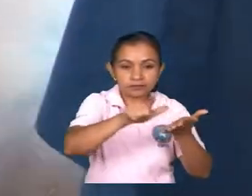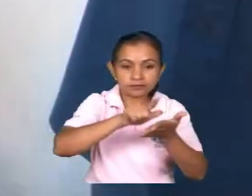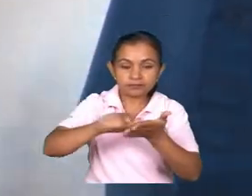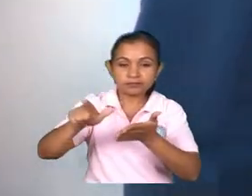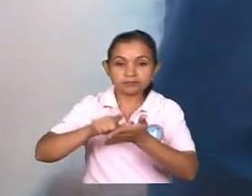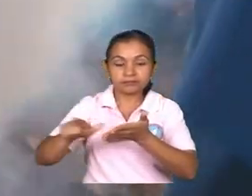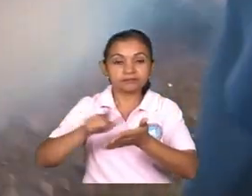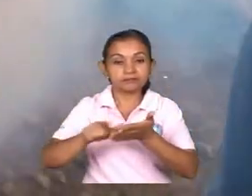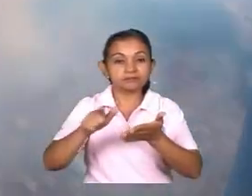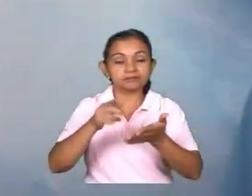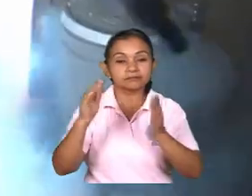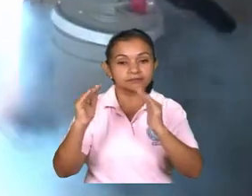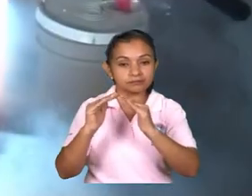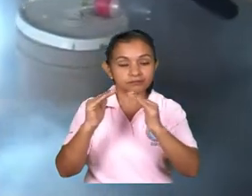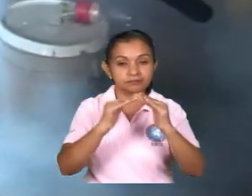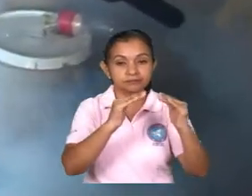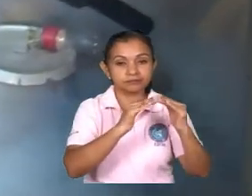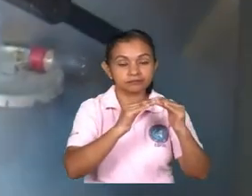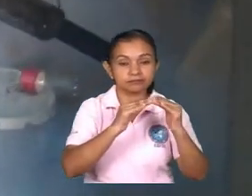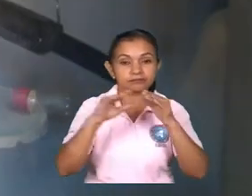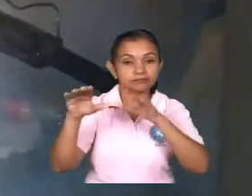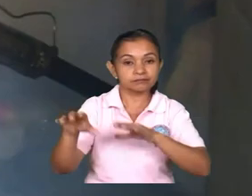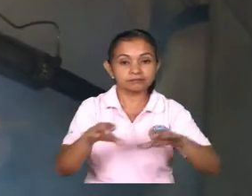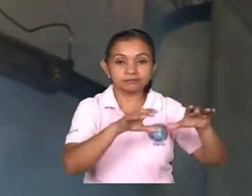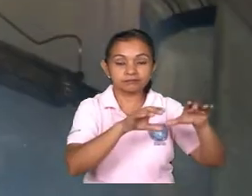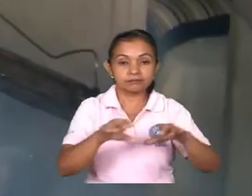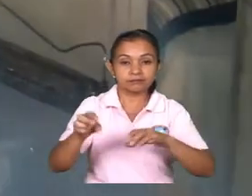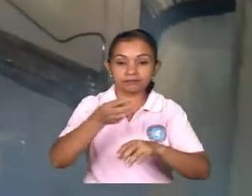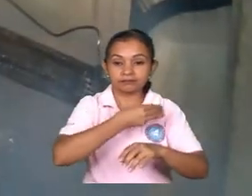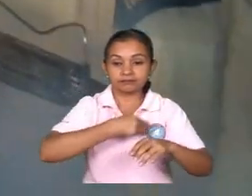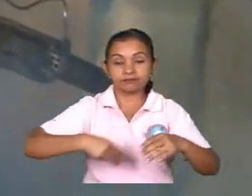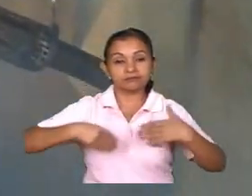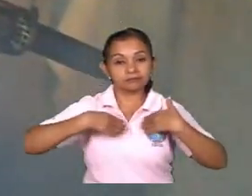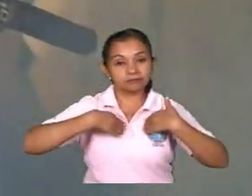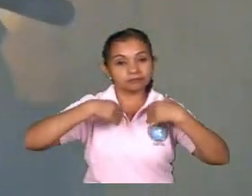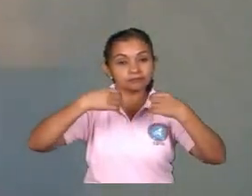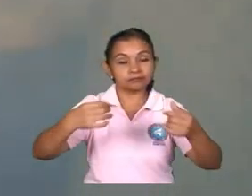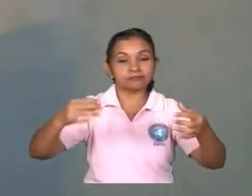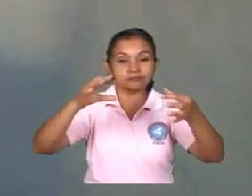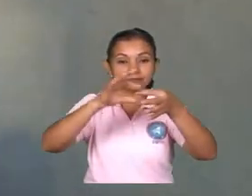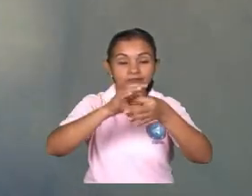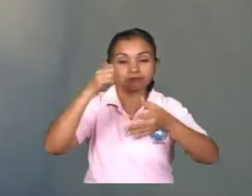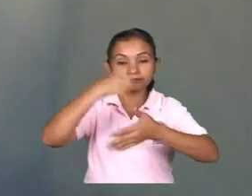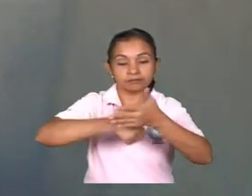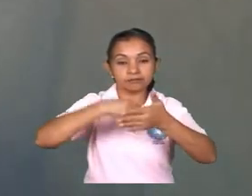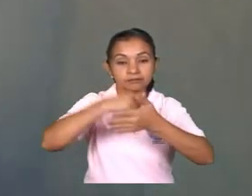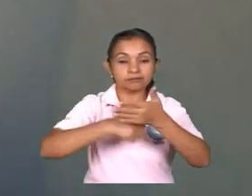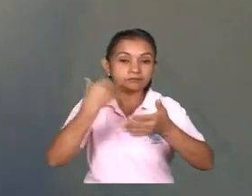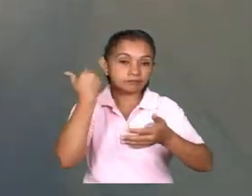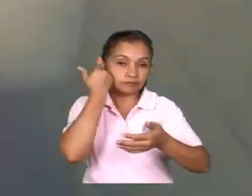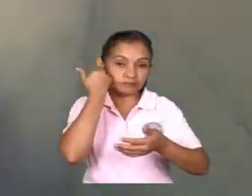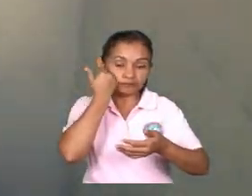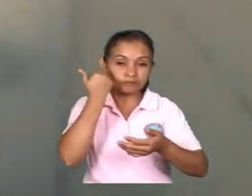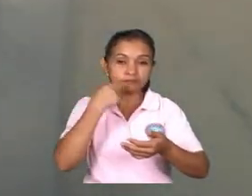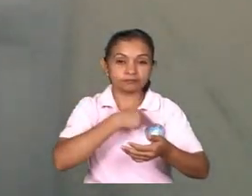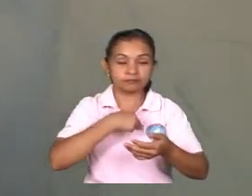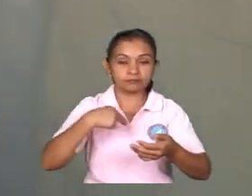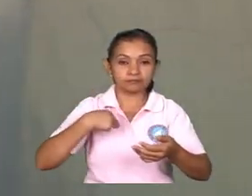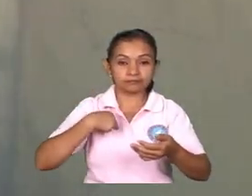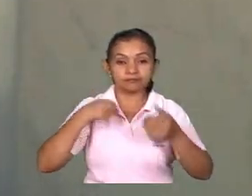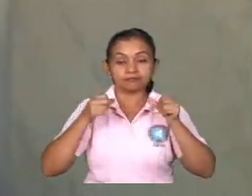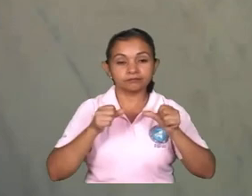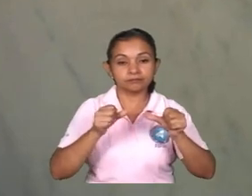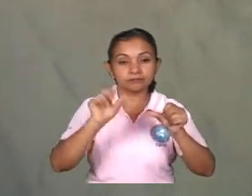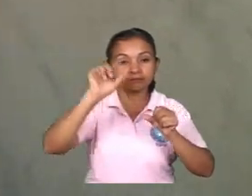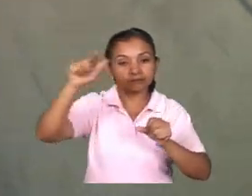los criaderos en sus hogares. Estas acciones de parte del Ministerio de Salud forman parte de la lucha antiepidémica que desarrolla de forma